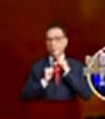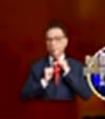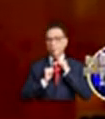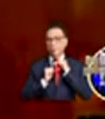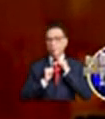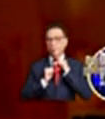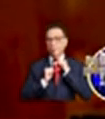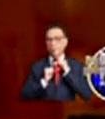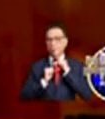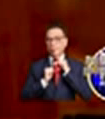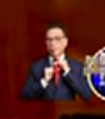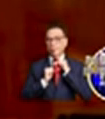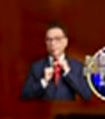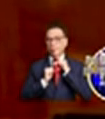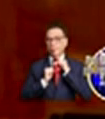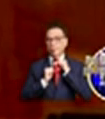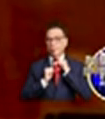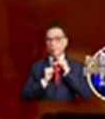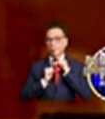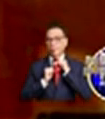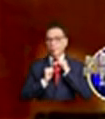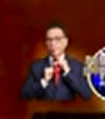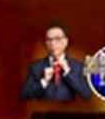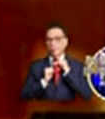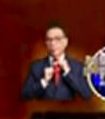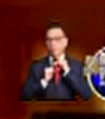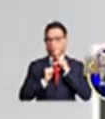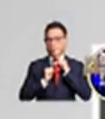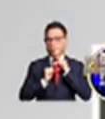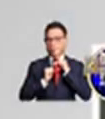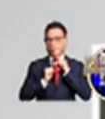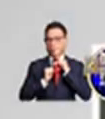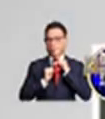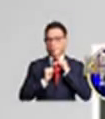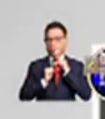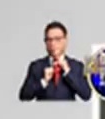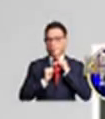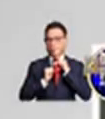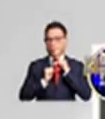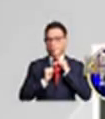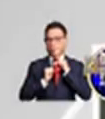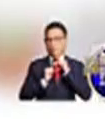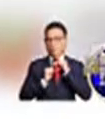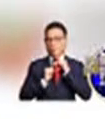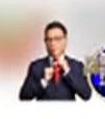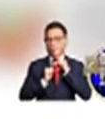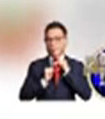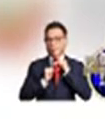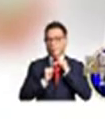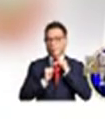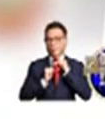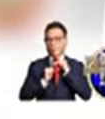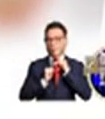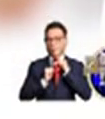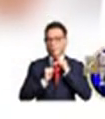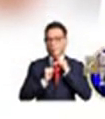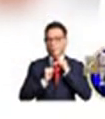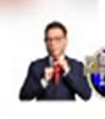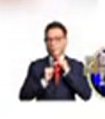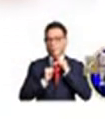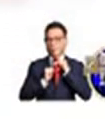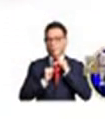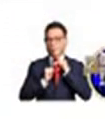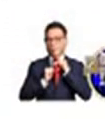segunda citación al ministro González tenía como único propósito que explique las razones técnicas de la designación de Salaverry.